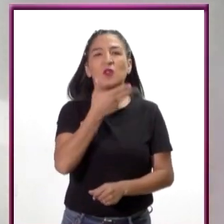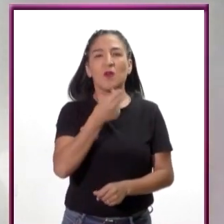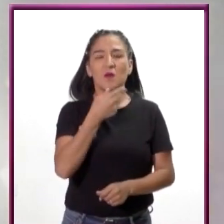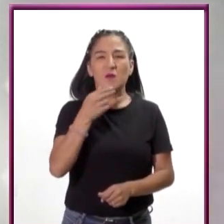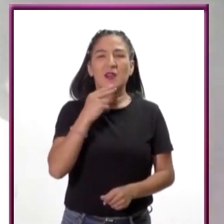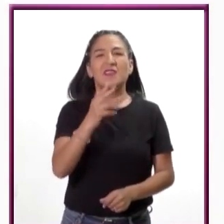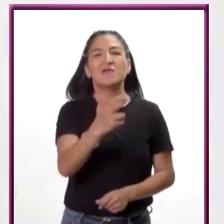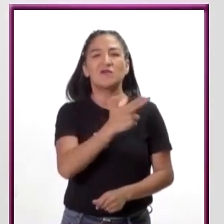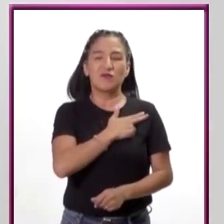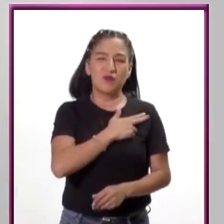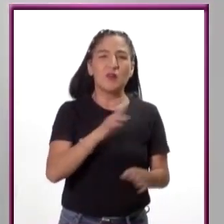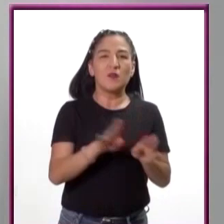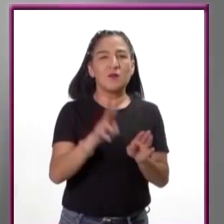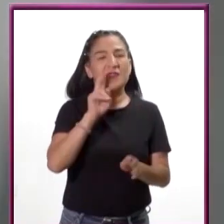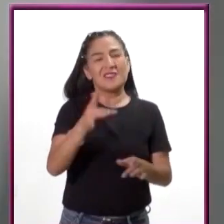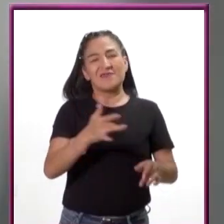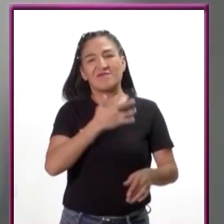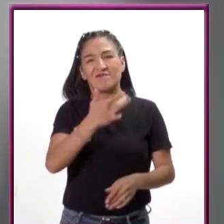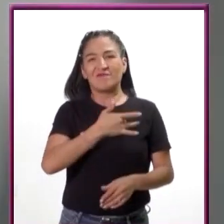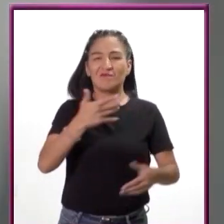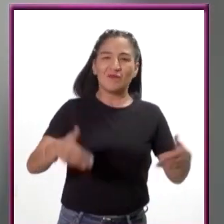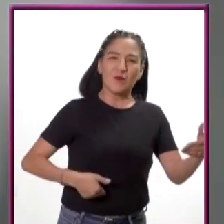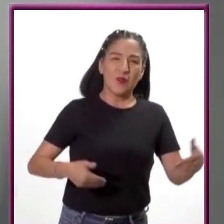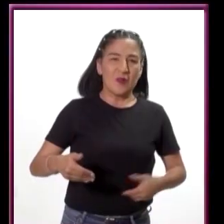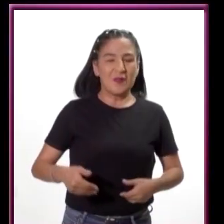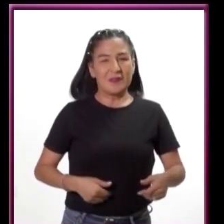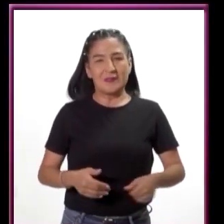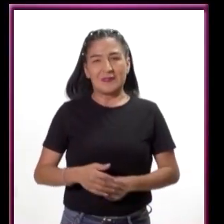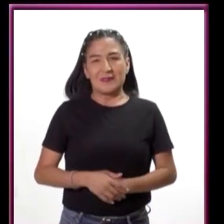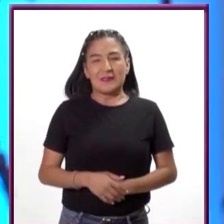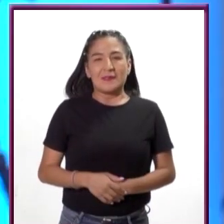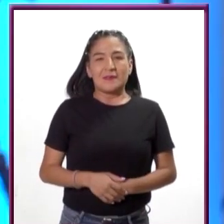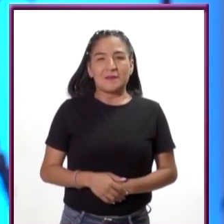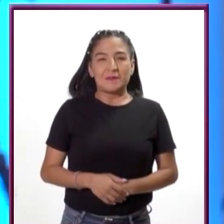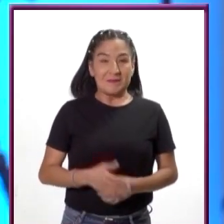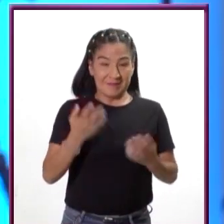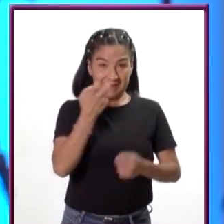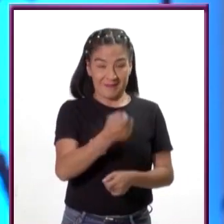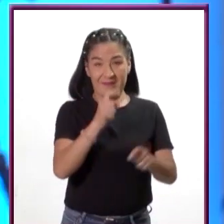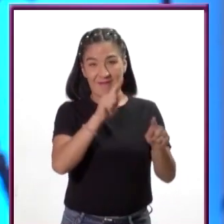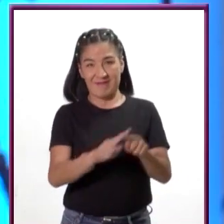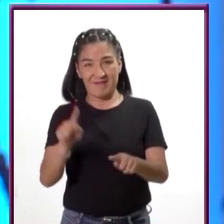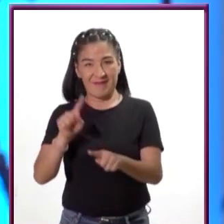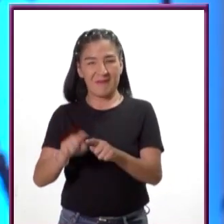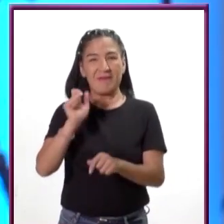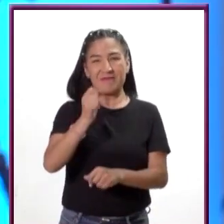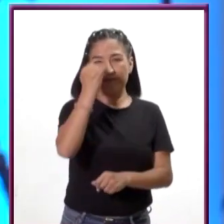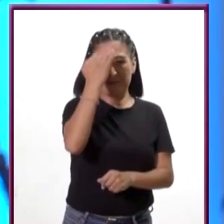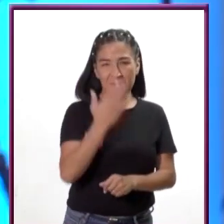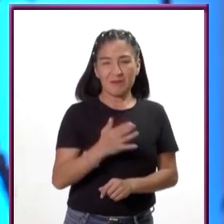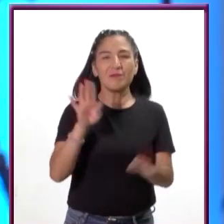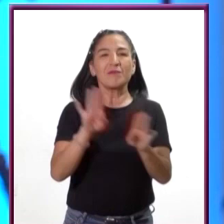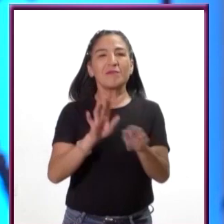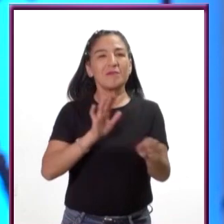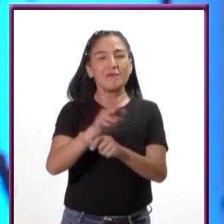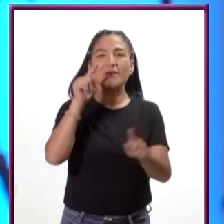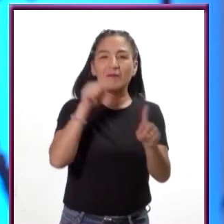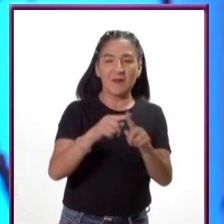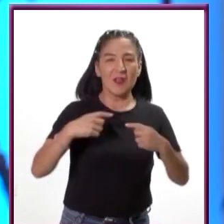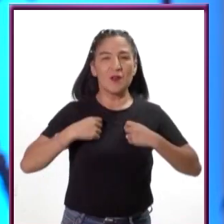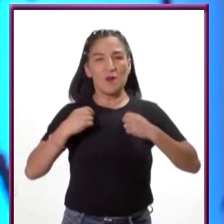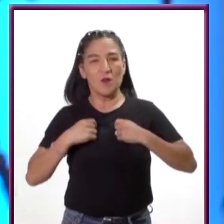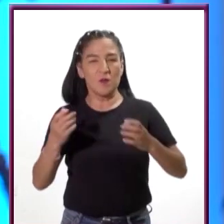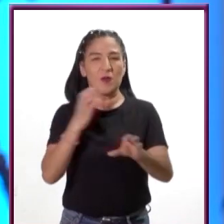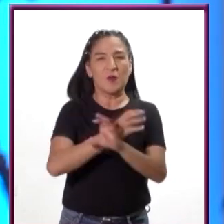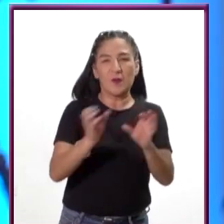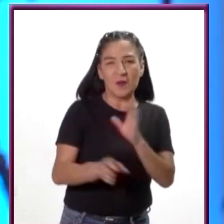herido expresa lo incómodo que se siente. En todas estas imágenes, los objetos, ropa,